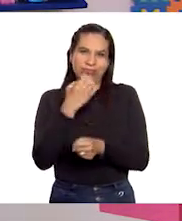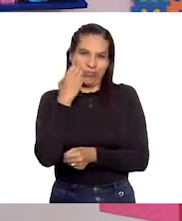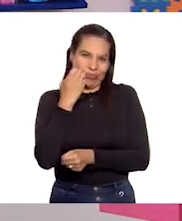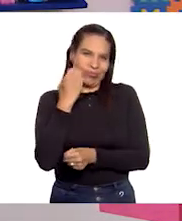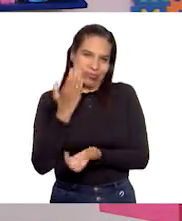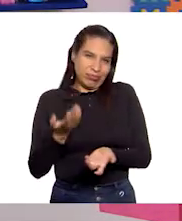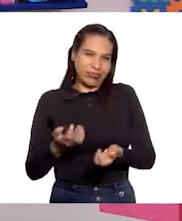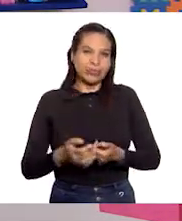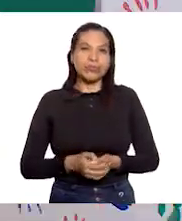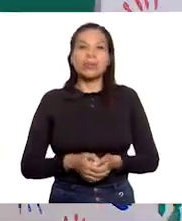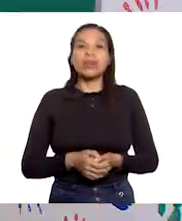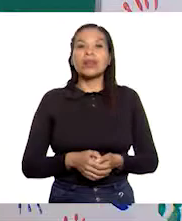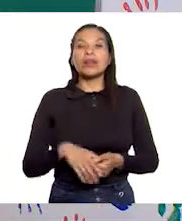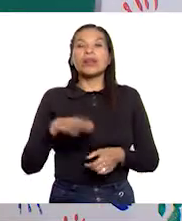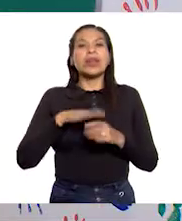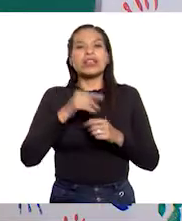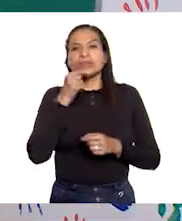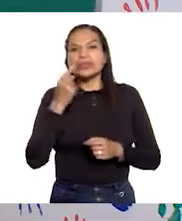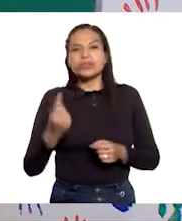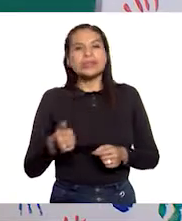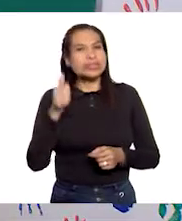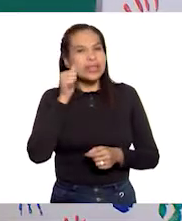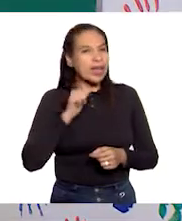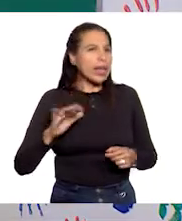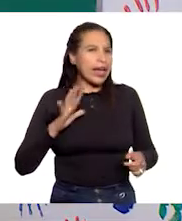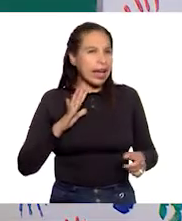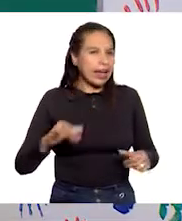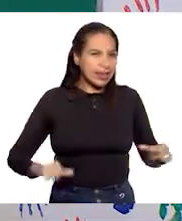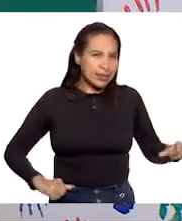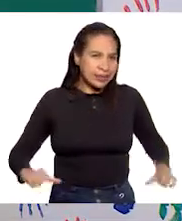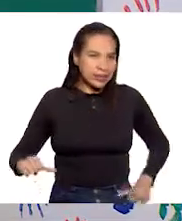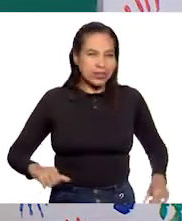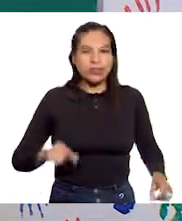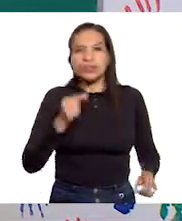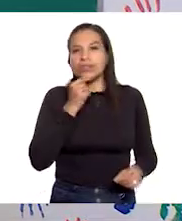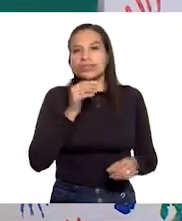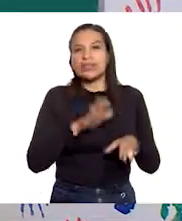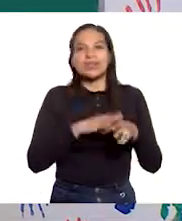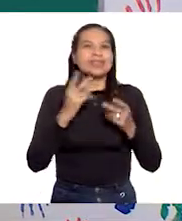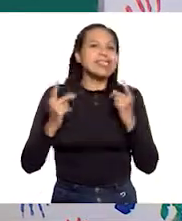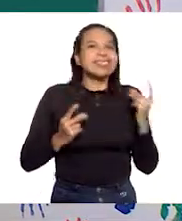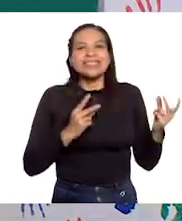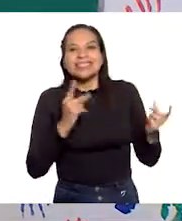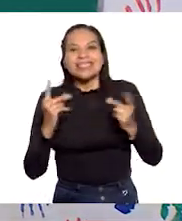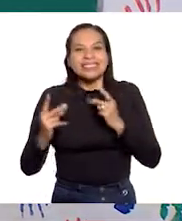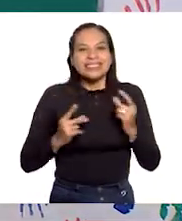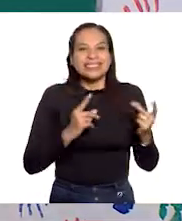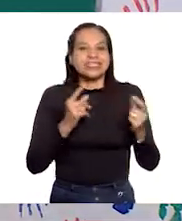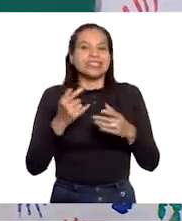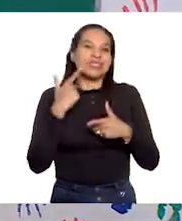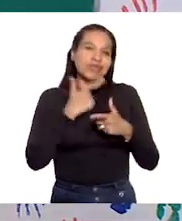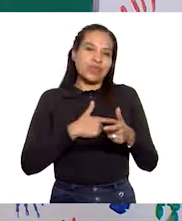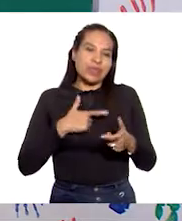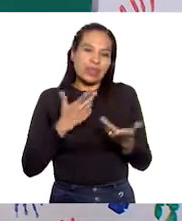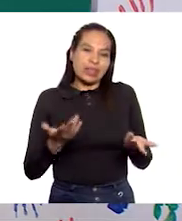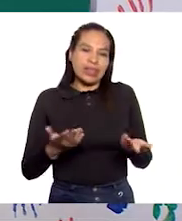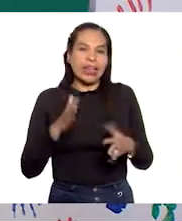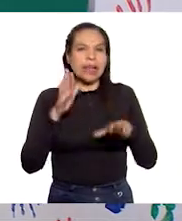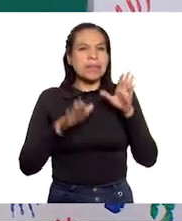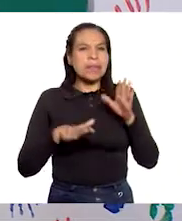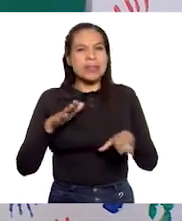de primaria. Sí, para los más pequeños siempre hay actividades, porque luego los niños somos más inquietos, ¿verdad? Y nos gusta que